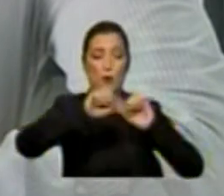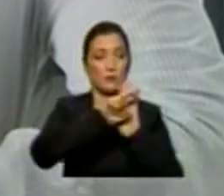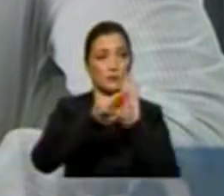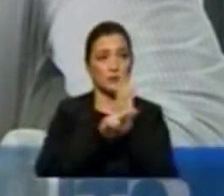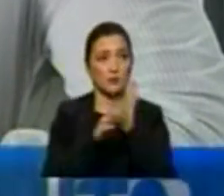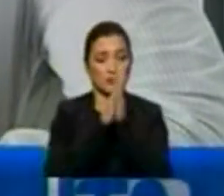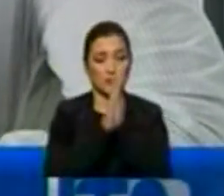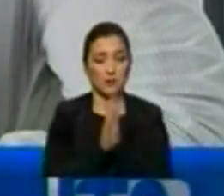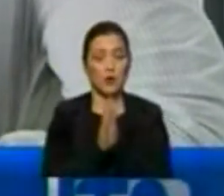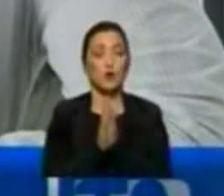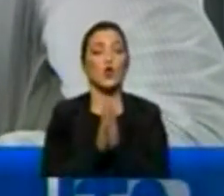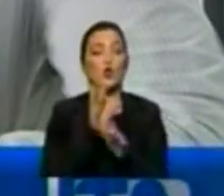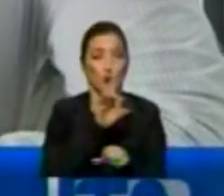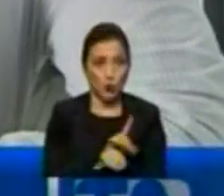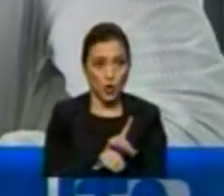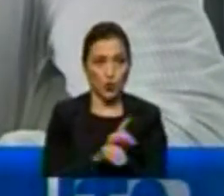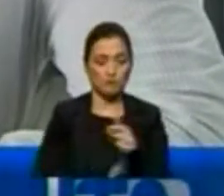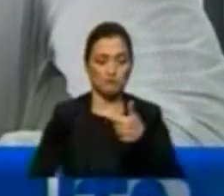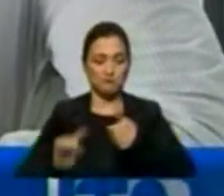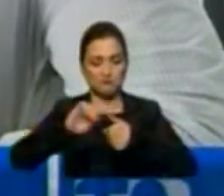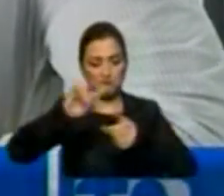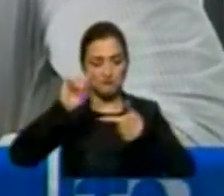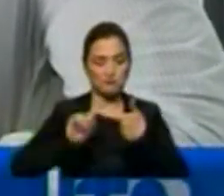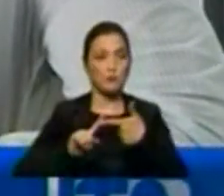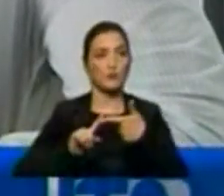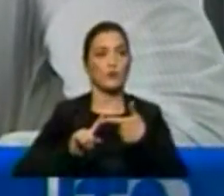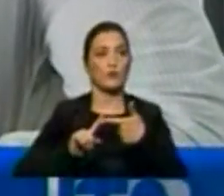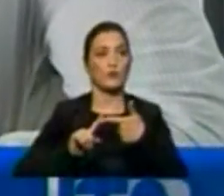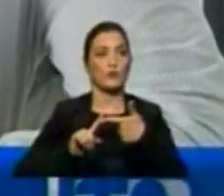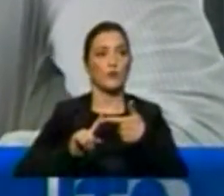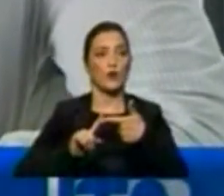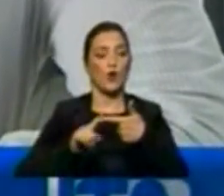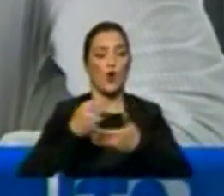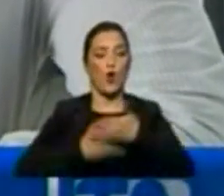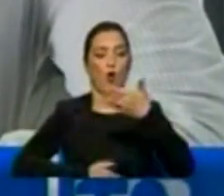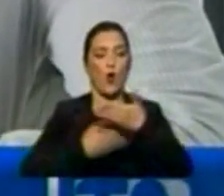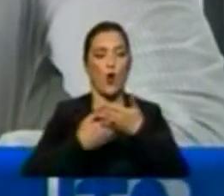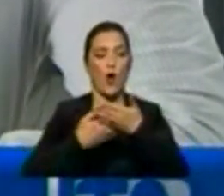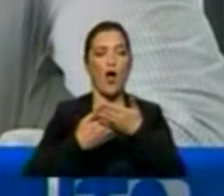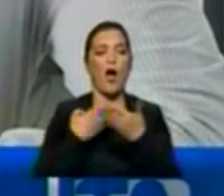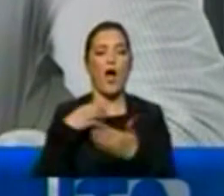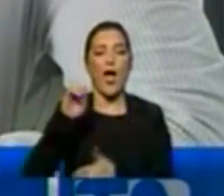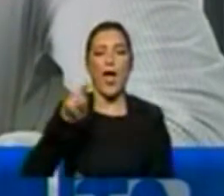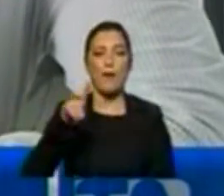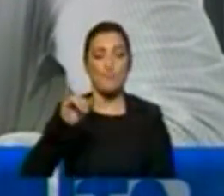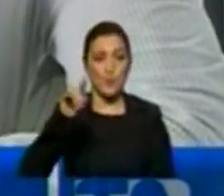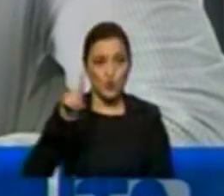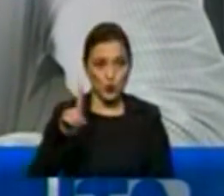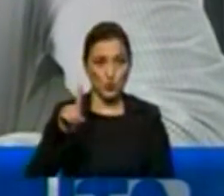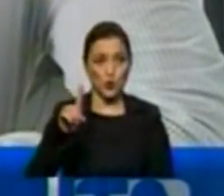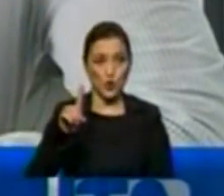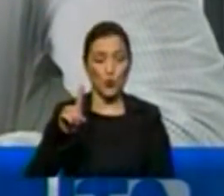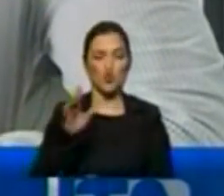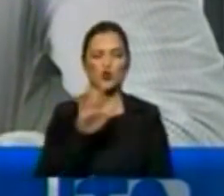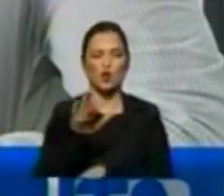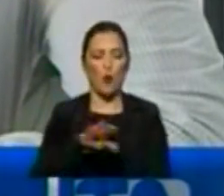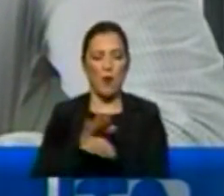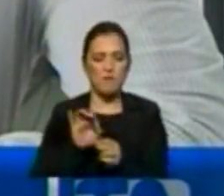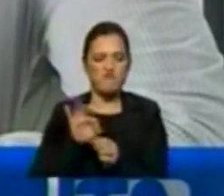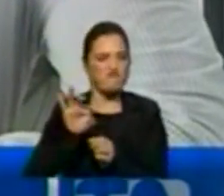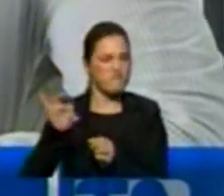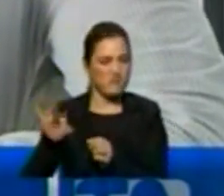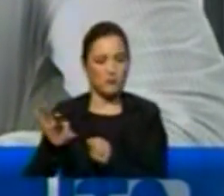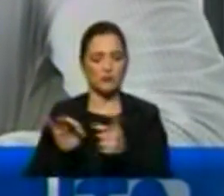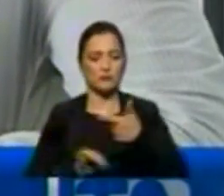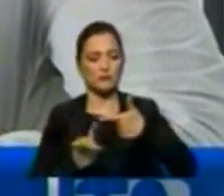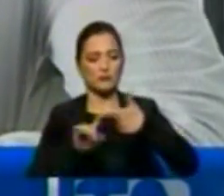con el caso sospechoso, la hoja EPI 1 de epidemiología, y aquí nosotros entregaremos la carta